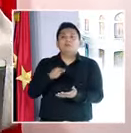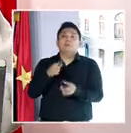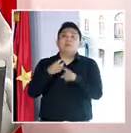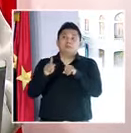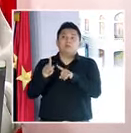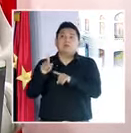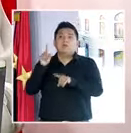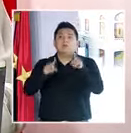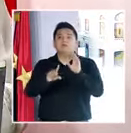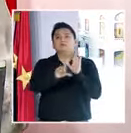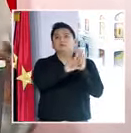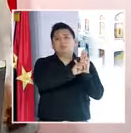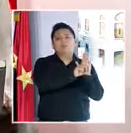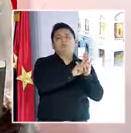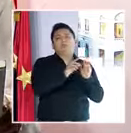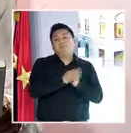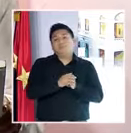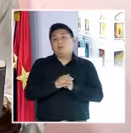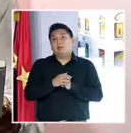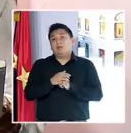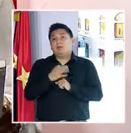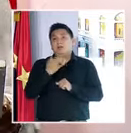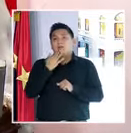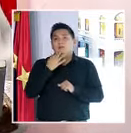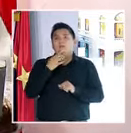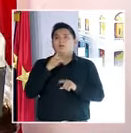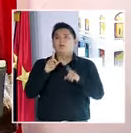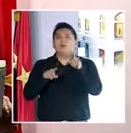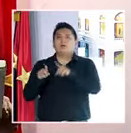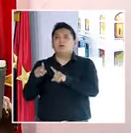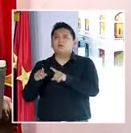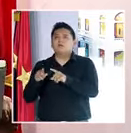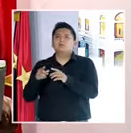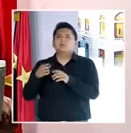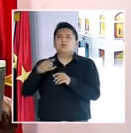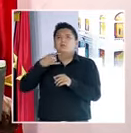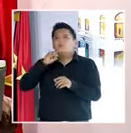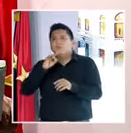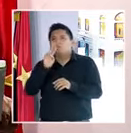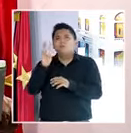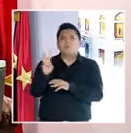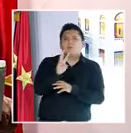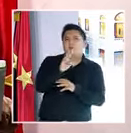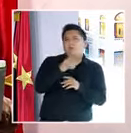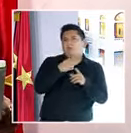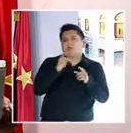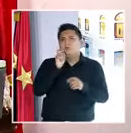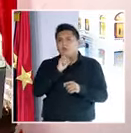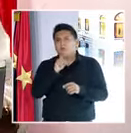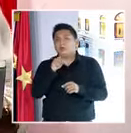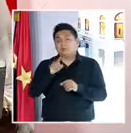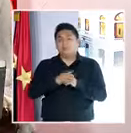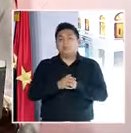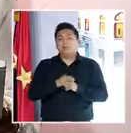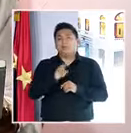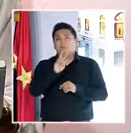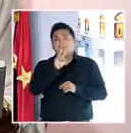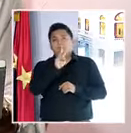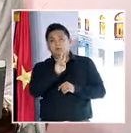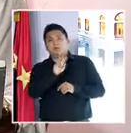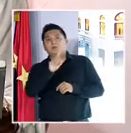tributarios del departamento. En el caso de los licores, pasamos de 14.271 millones